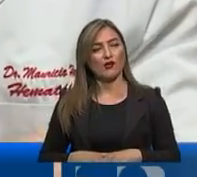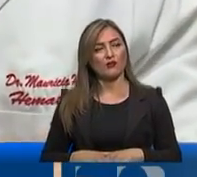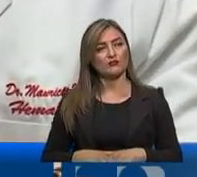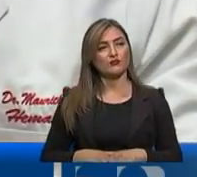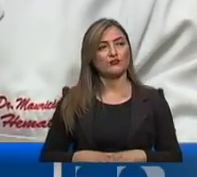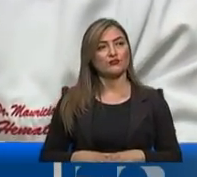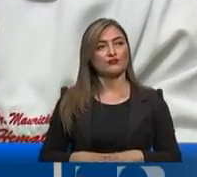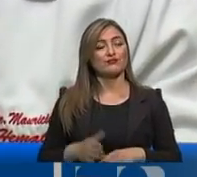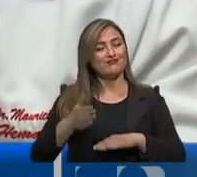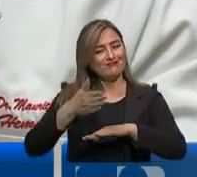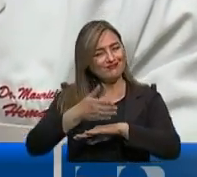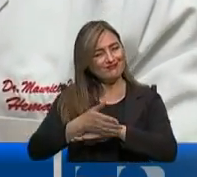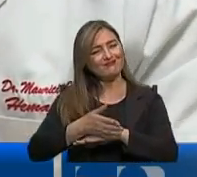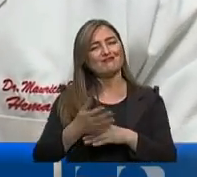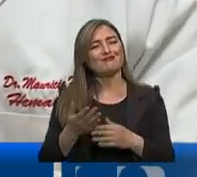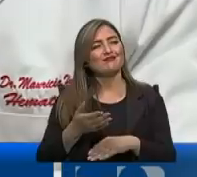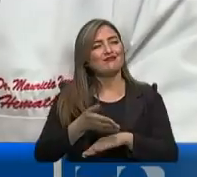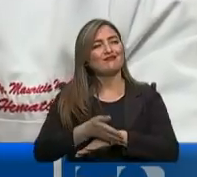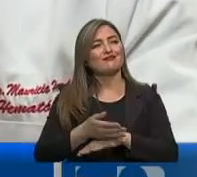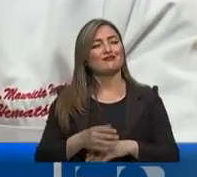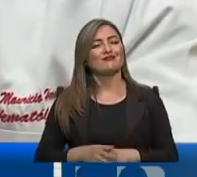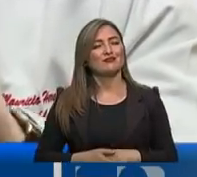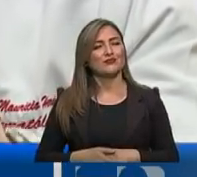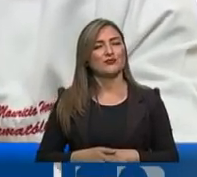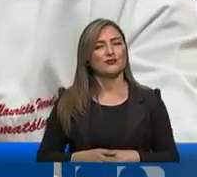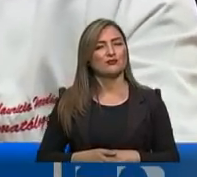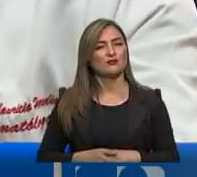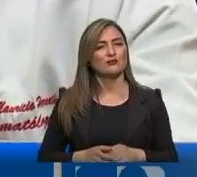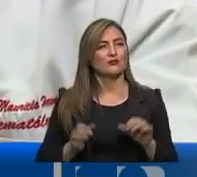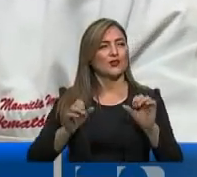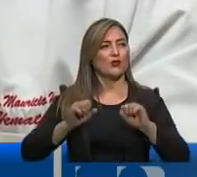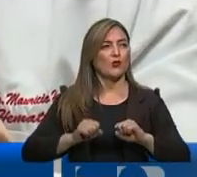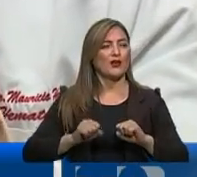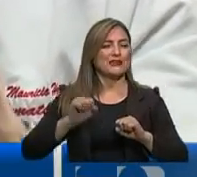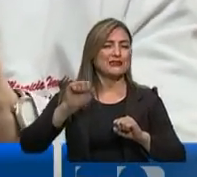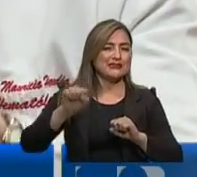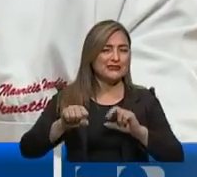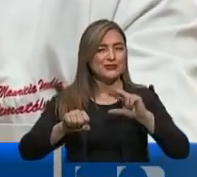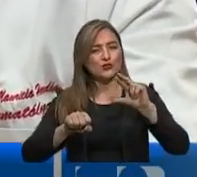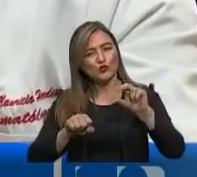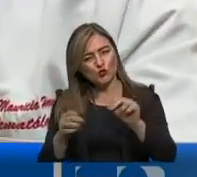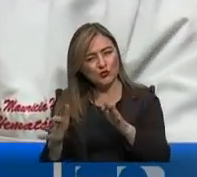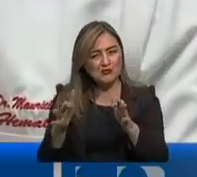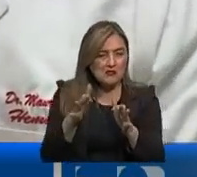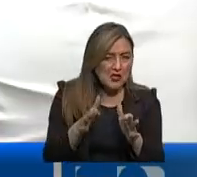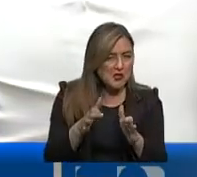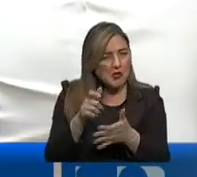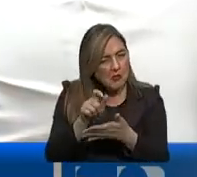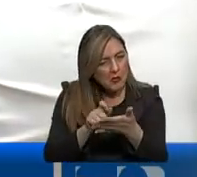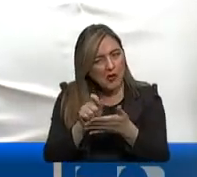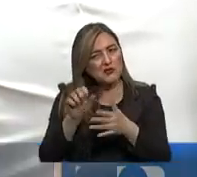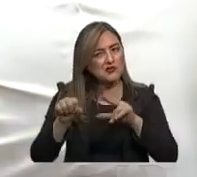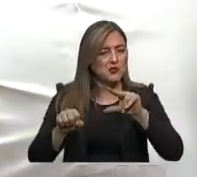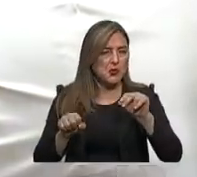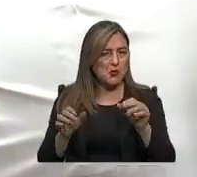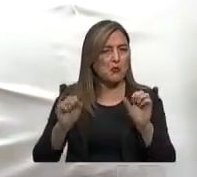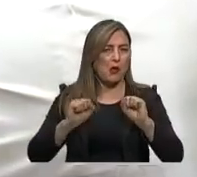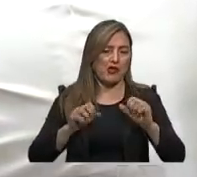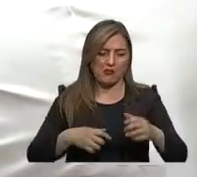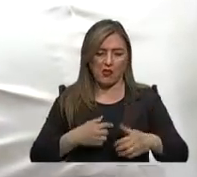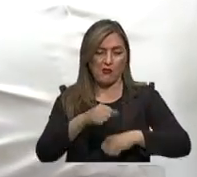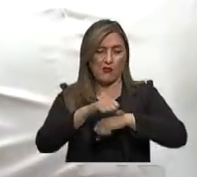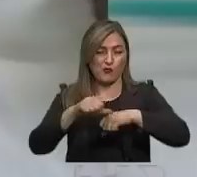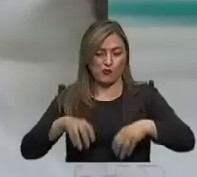y ahí definir si podría ser beneficiaria de un tratamiento experimental. Además, reiteran que